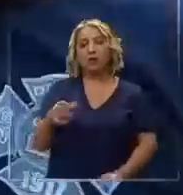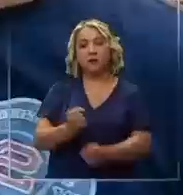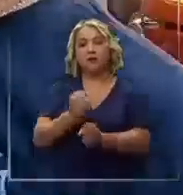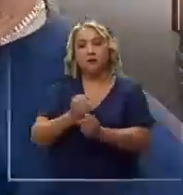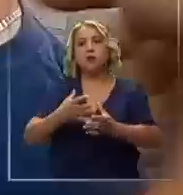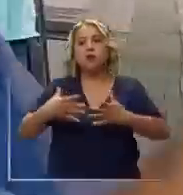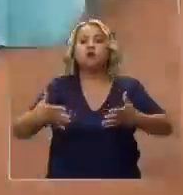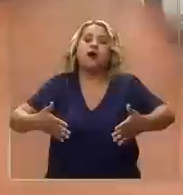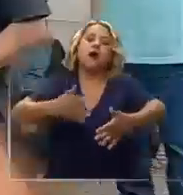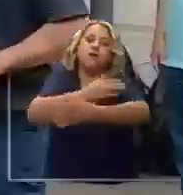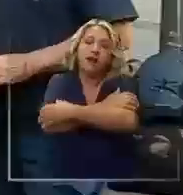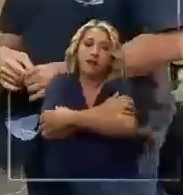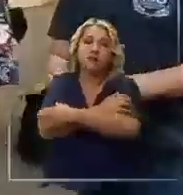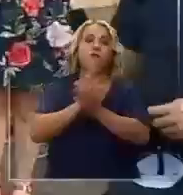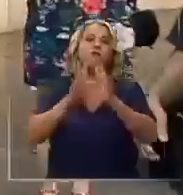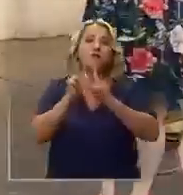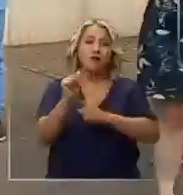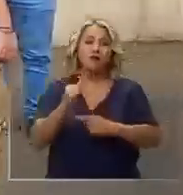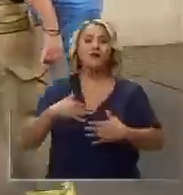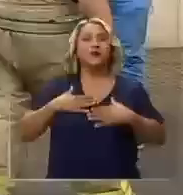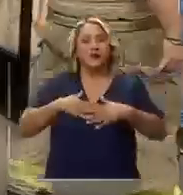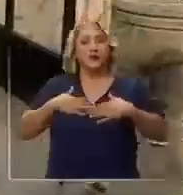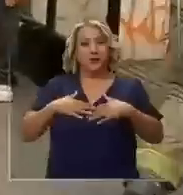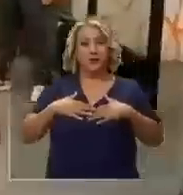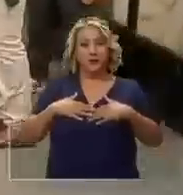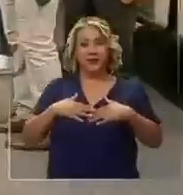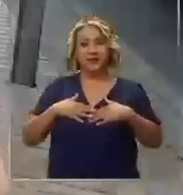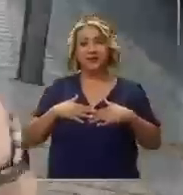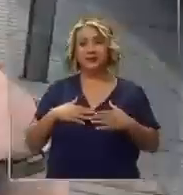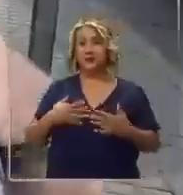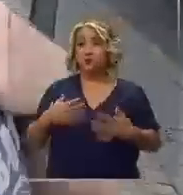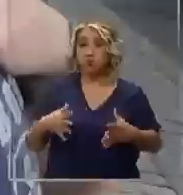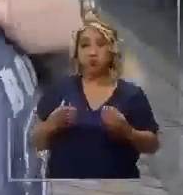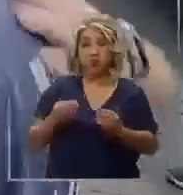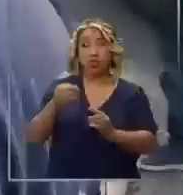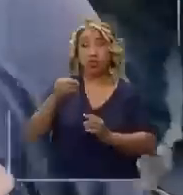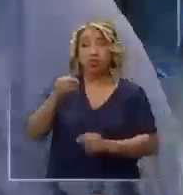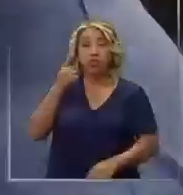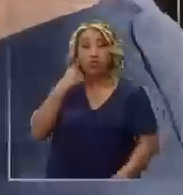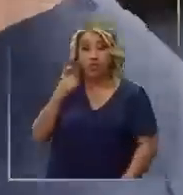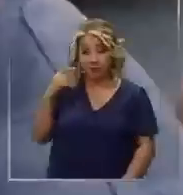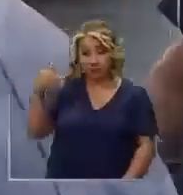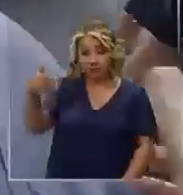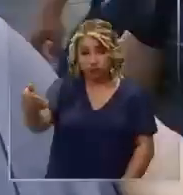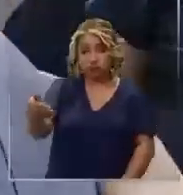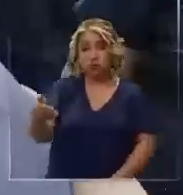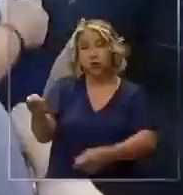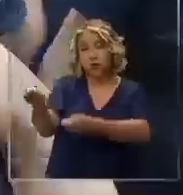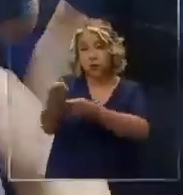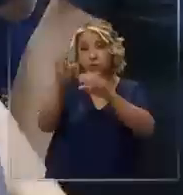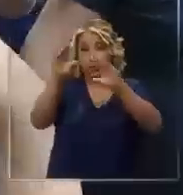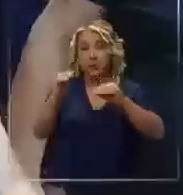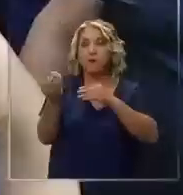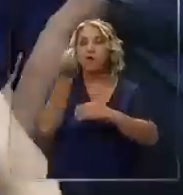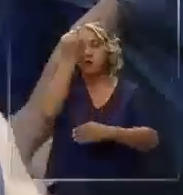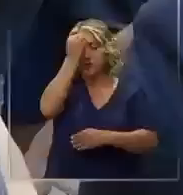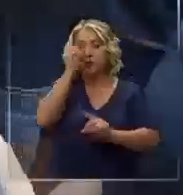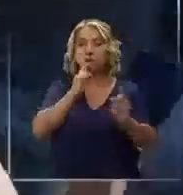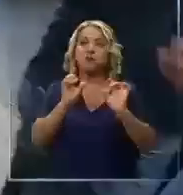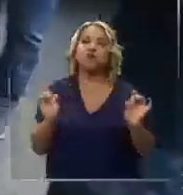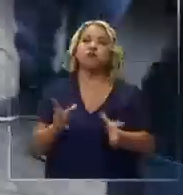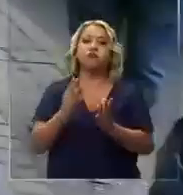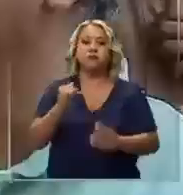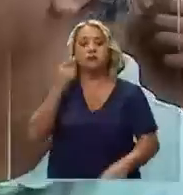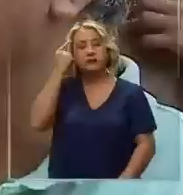El abrazo de sus familias es reconfortante, después de días inciertos en los que la preocupación ante el peligro siempre